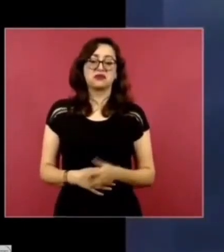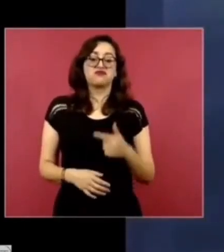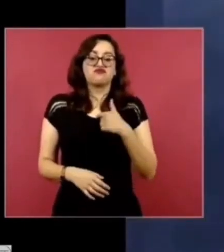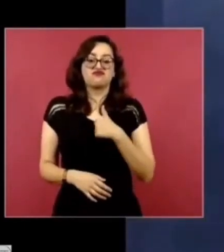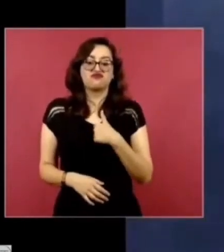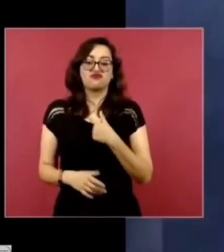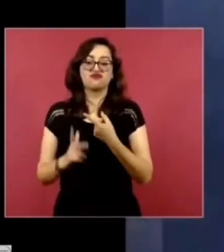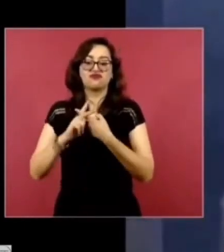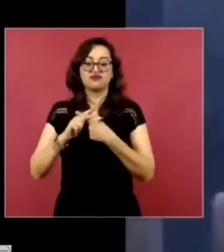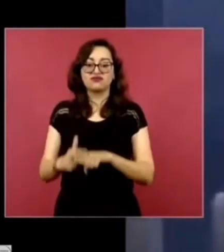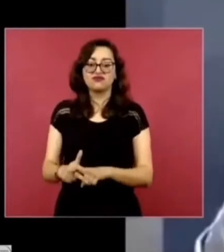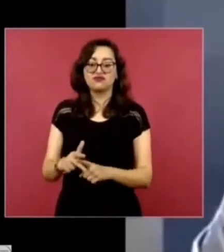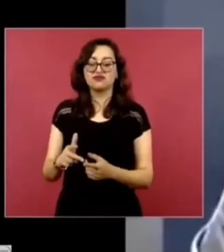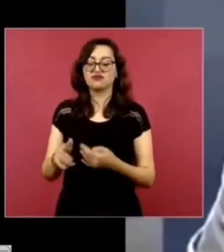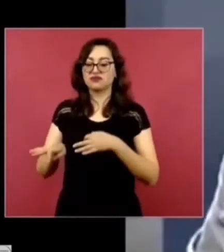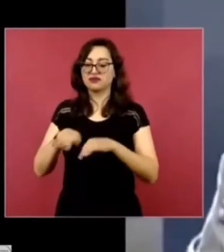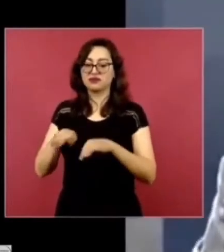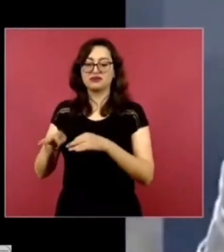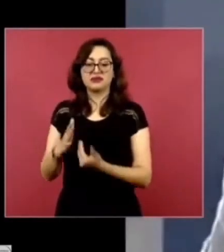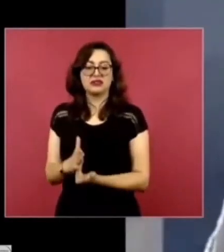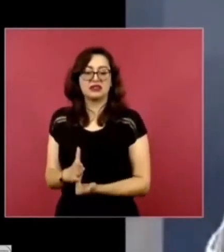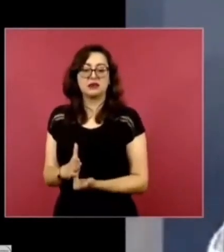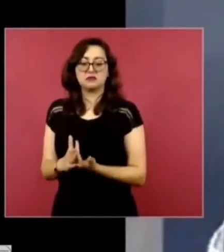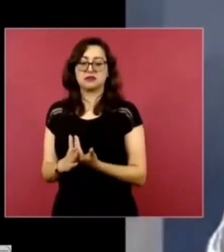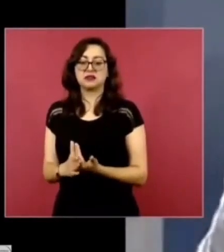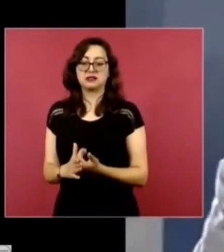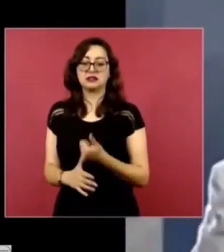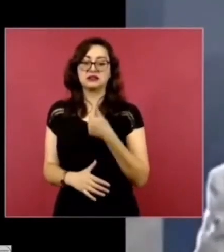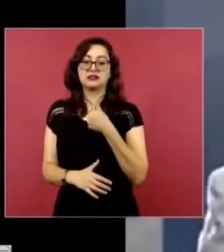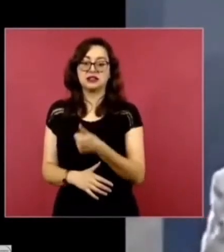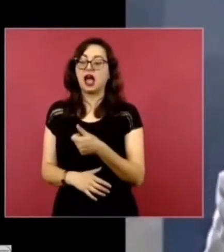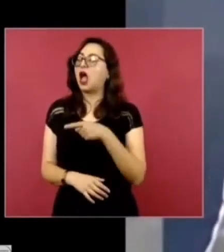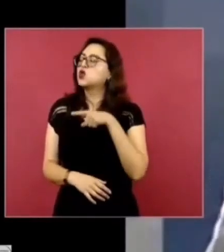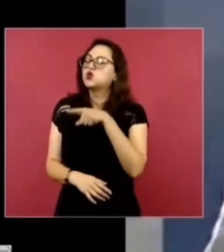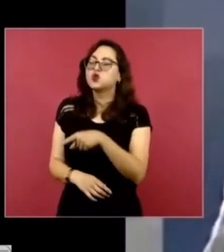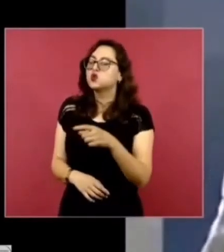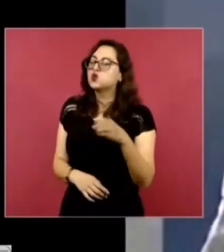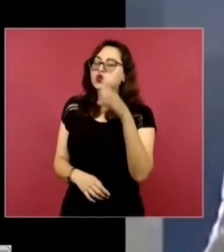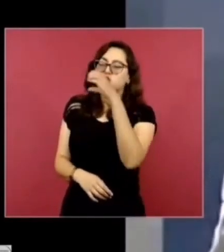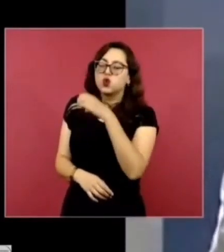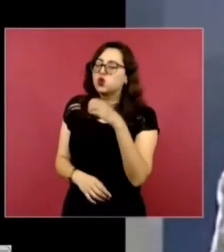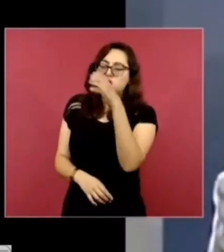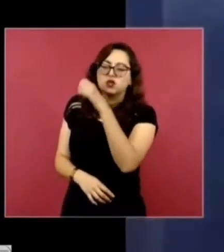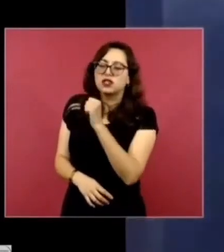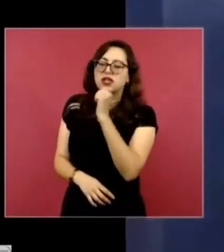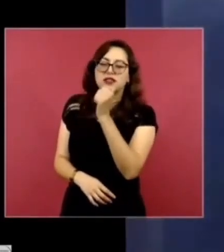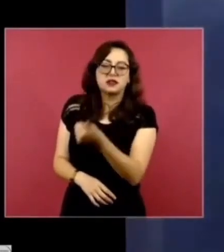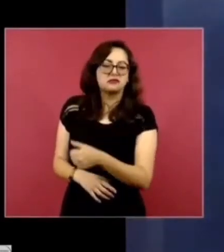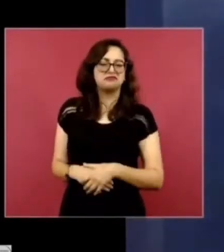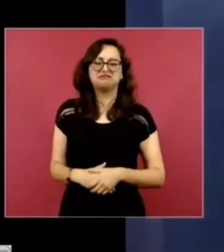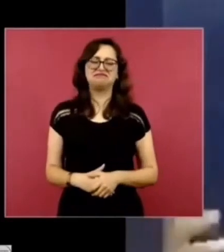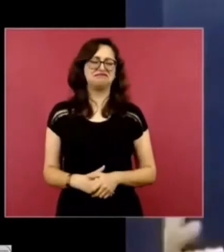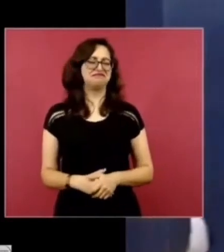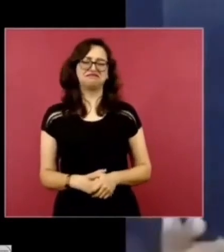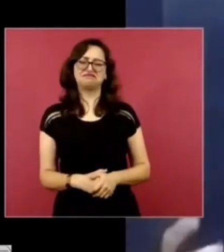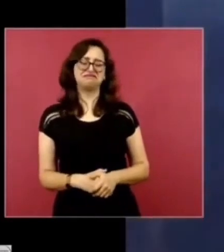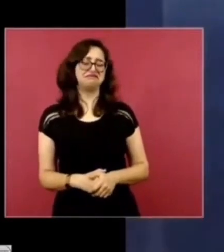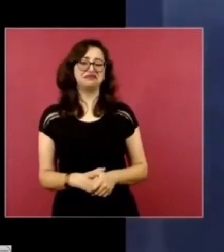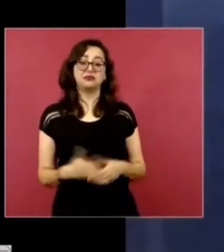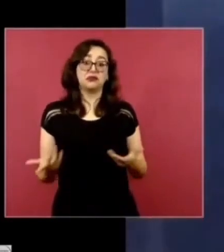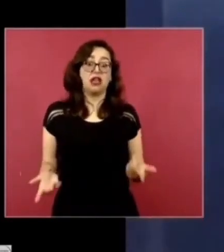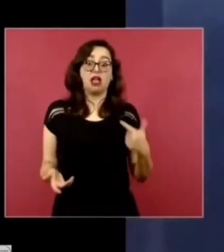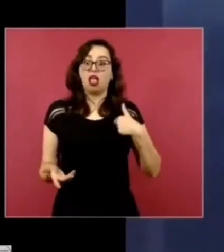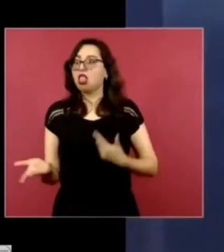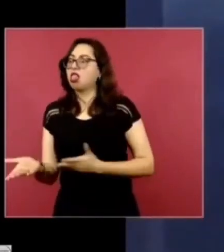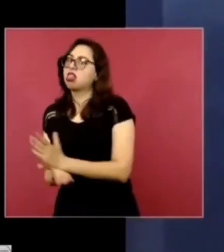mañana. Pues, pero no te, o sea, los enseñó, no, Andrés Manuel. No, no, no, tengo, te los, no, no te ha dado curiosidad de saber. No, no me lo has dicho al procurador, no, no, y al procurador que, no, no, que hay en eso. No, no puedo estar metido en